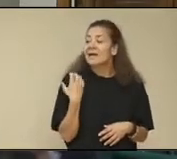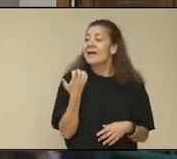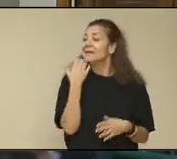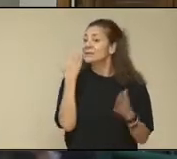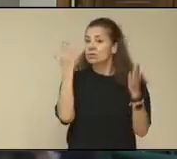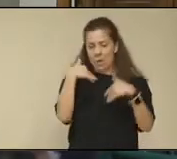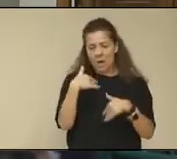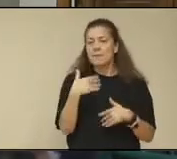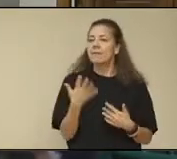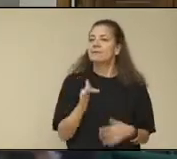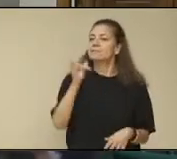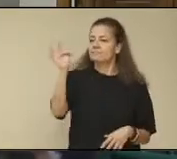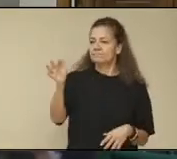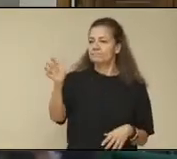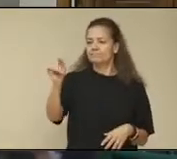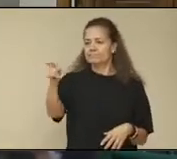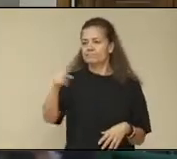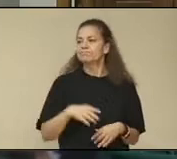iremos hablando, ¿vale?